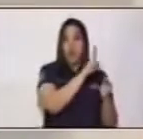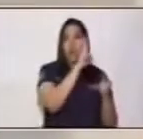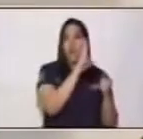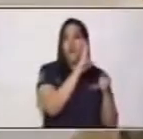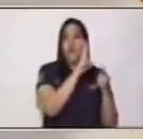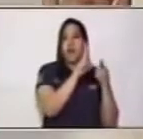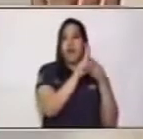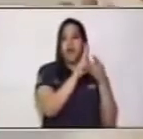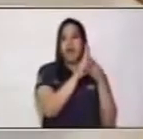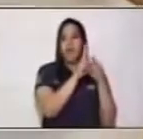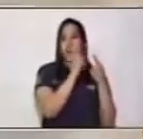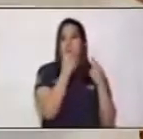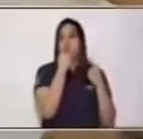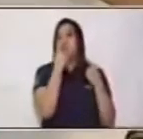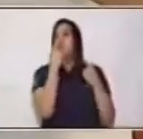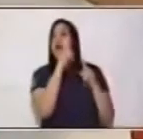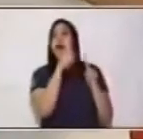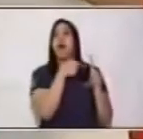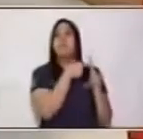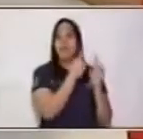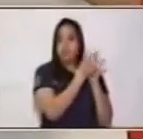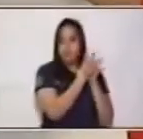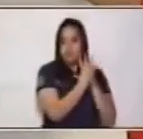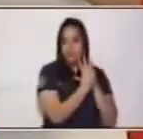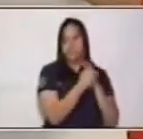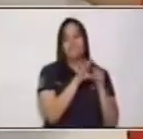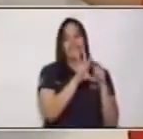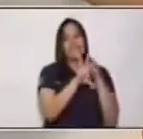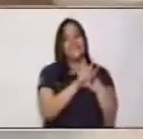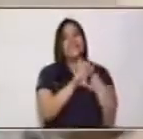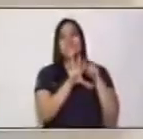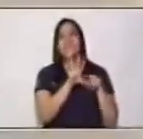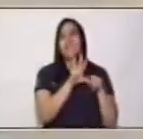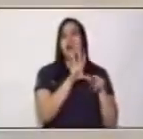signo más que nos dice el formato, 25.